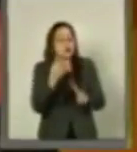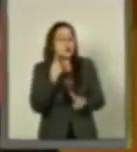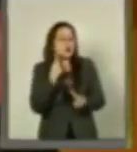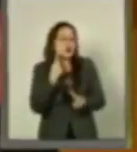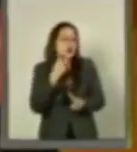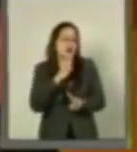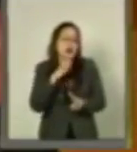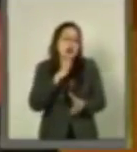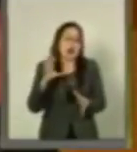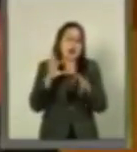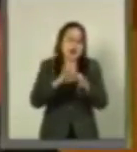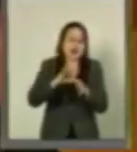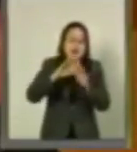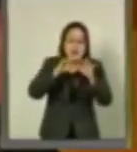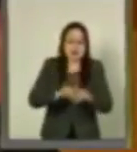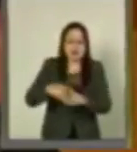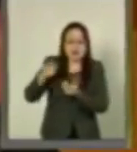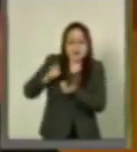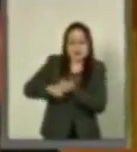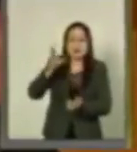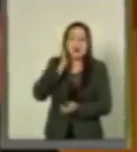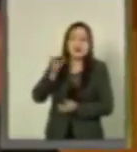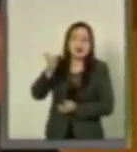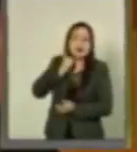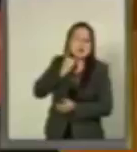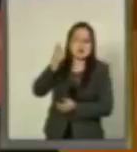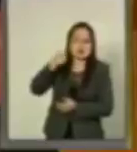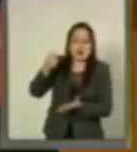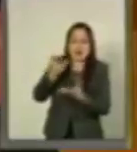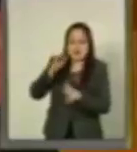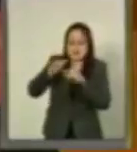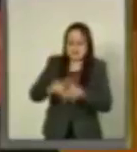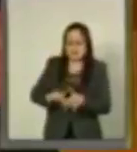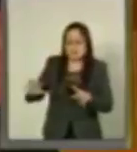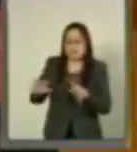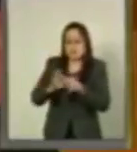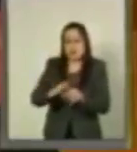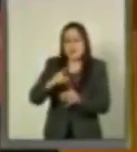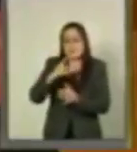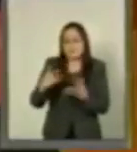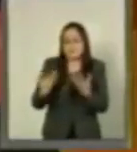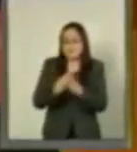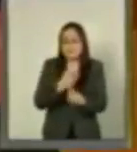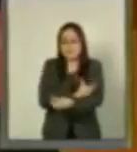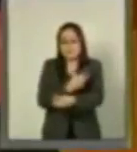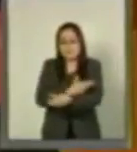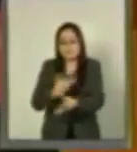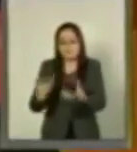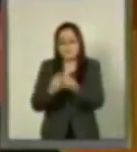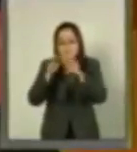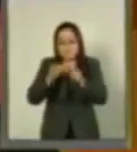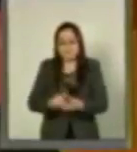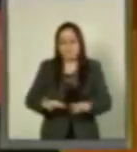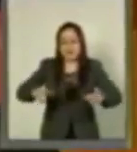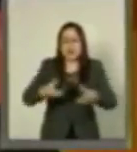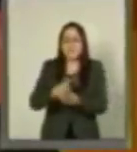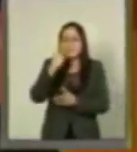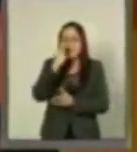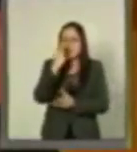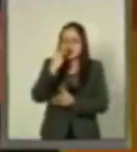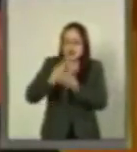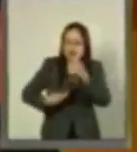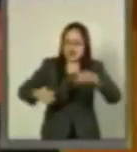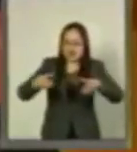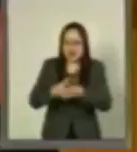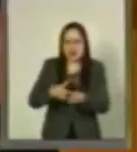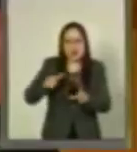detenida la minuta en la Cámara de Diputados para constituir una coordinación inscrita en un mando mixto que no deje al